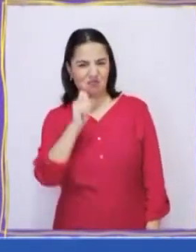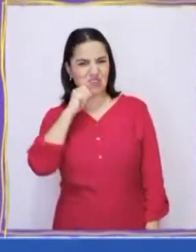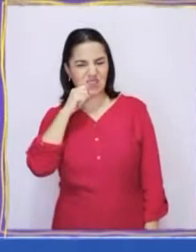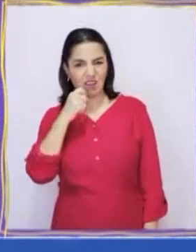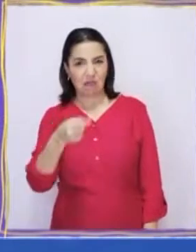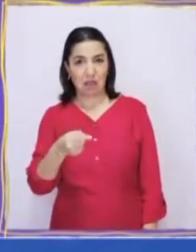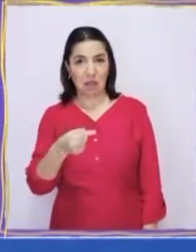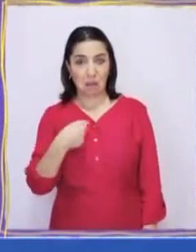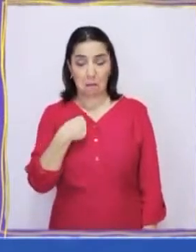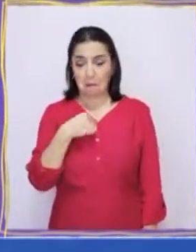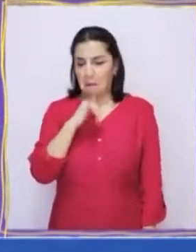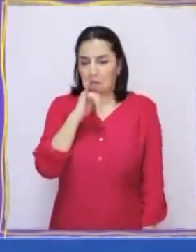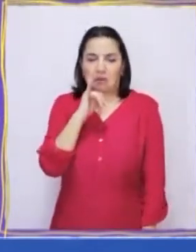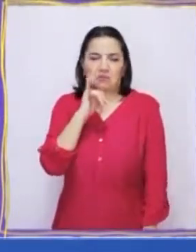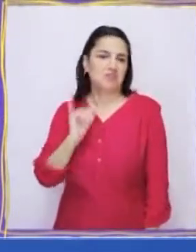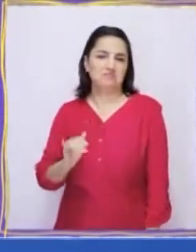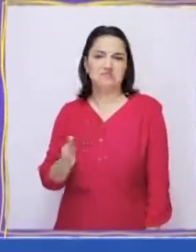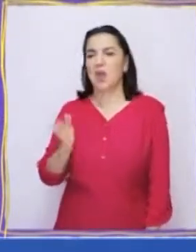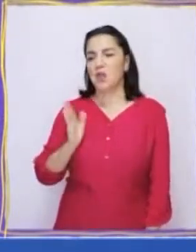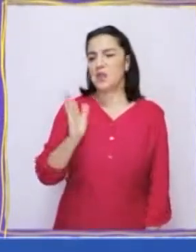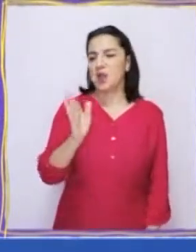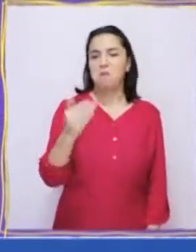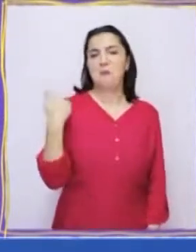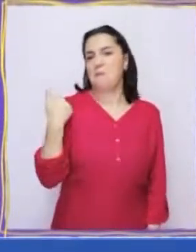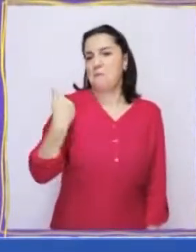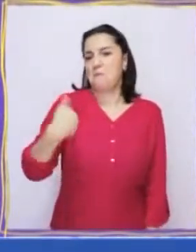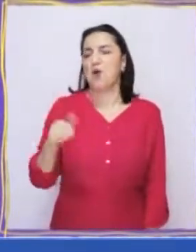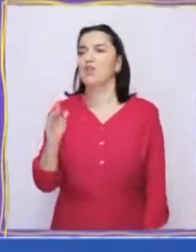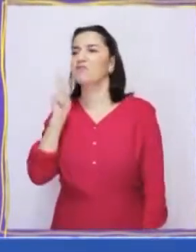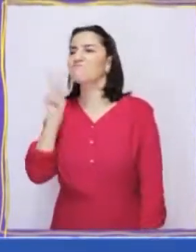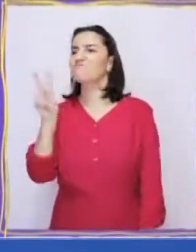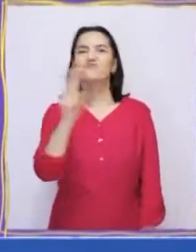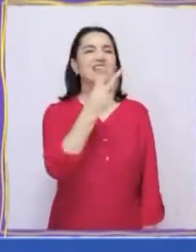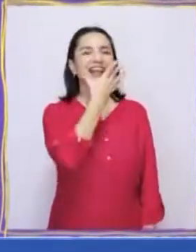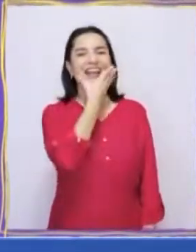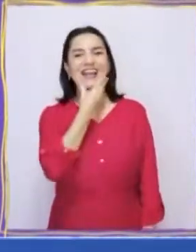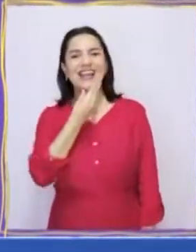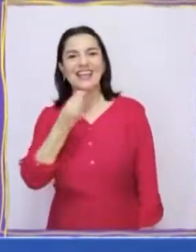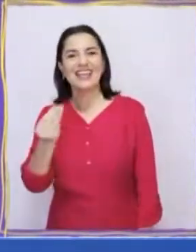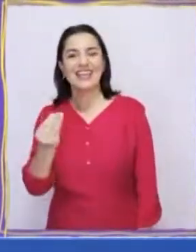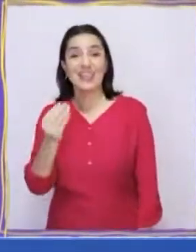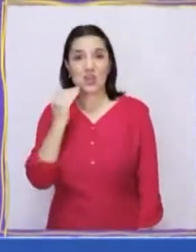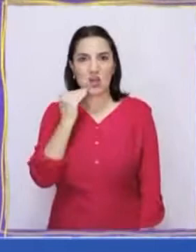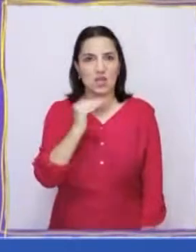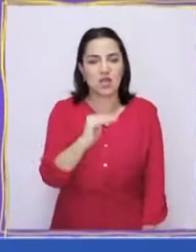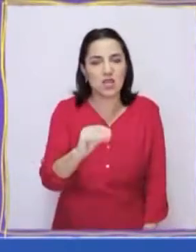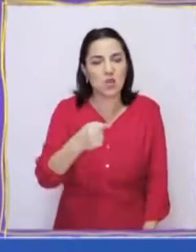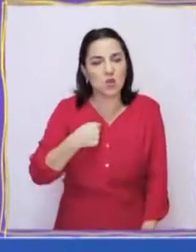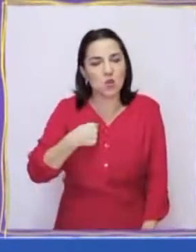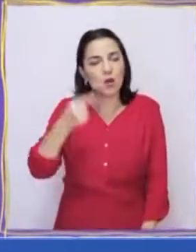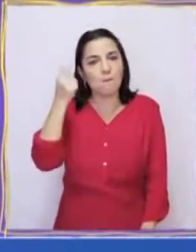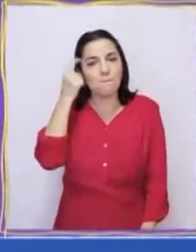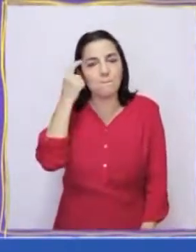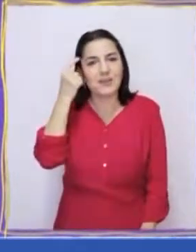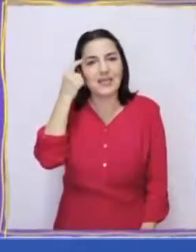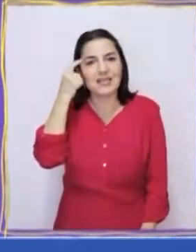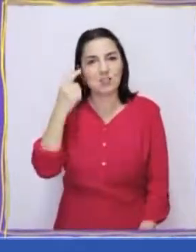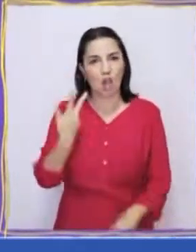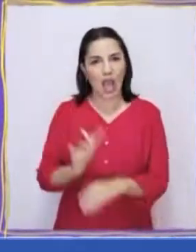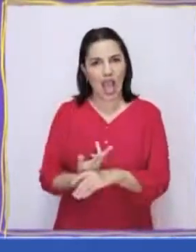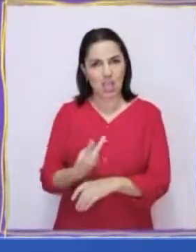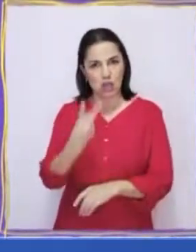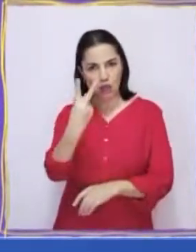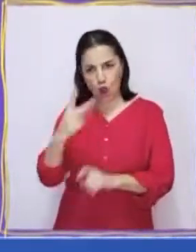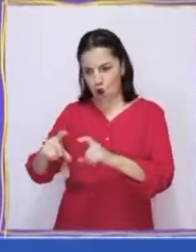esa palabra? Yo tampoco, no importa, sigamos. Hay cosas muy lindas. Niños, ahora que lo pienso,